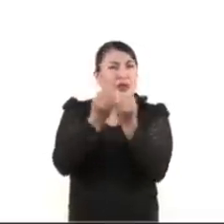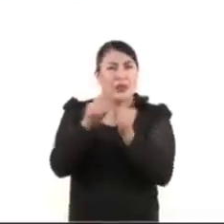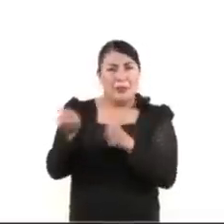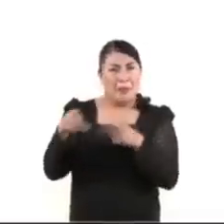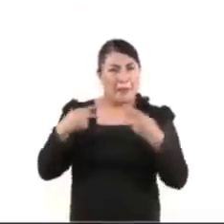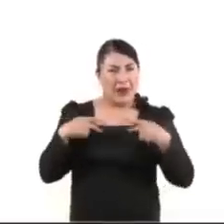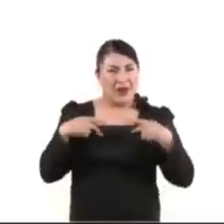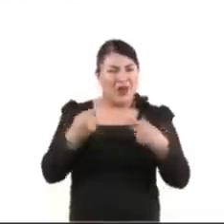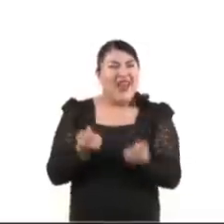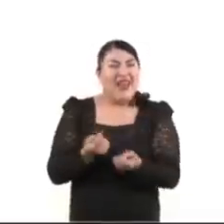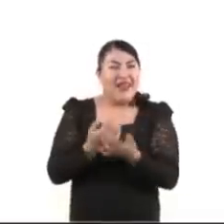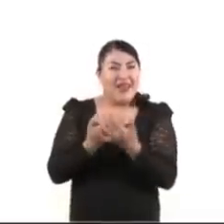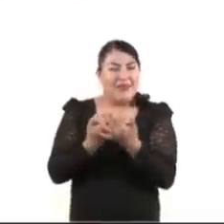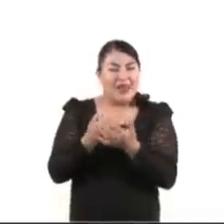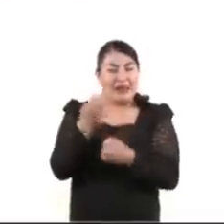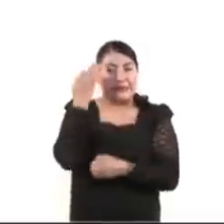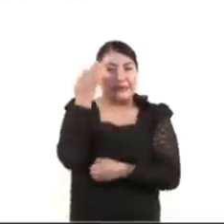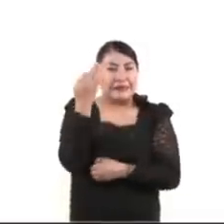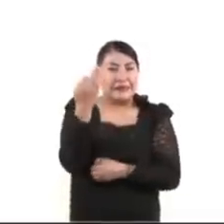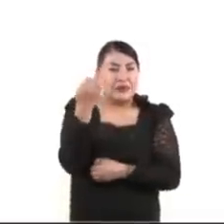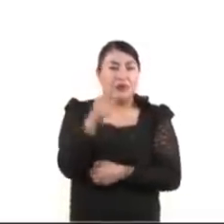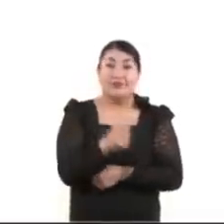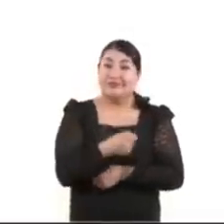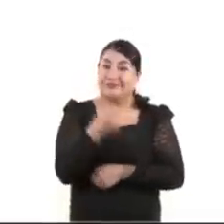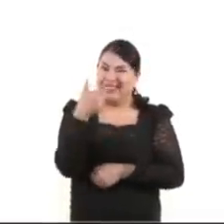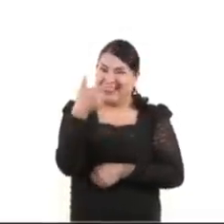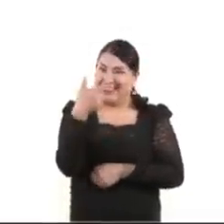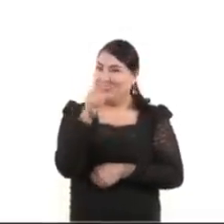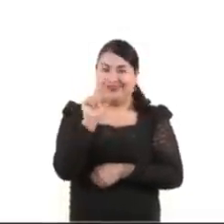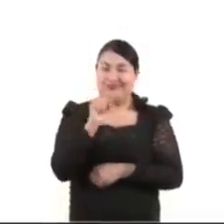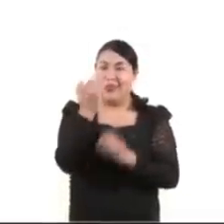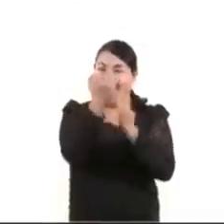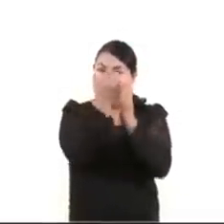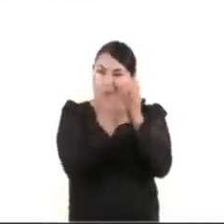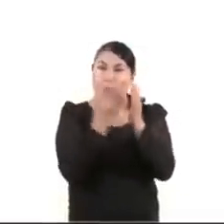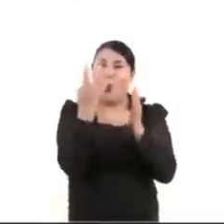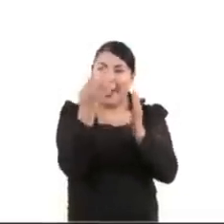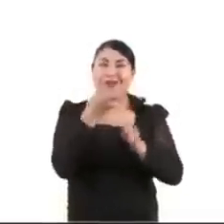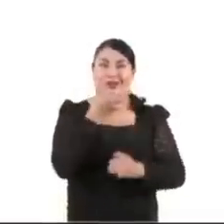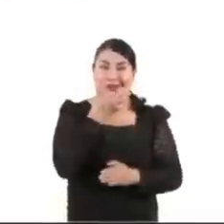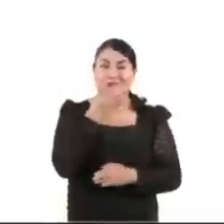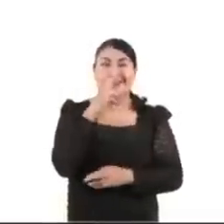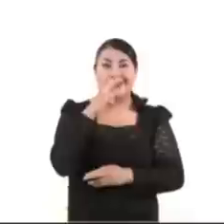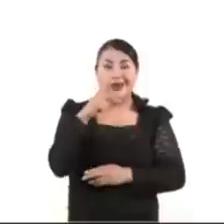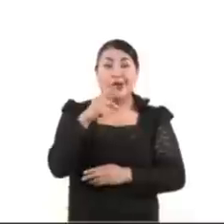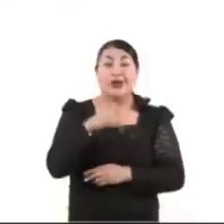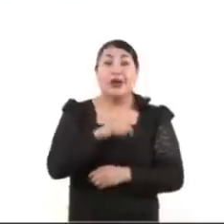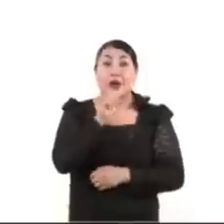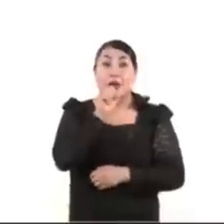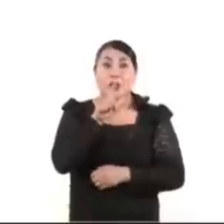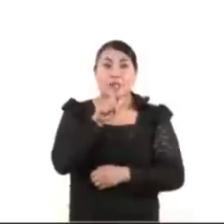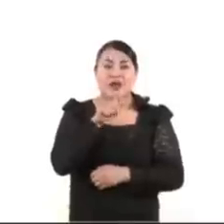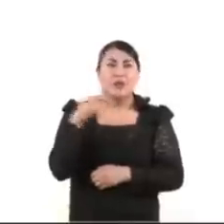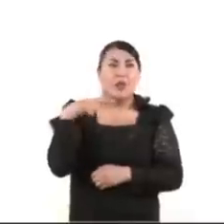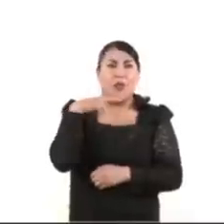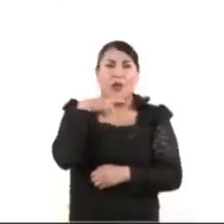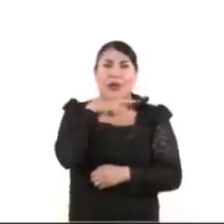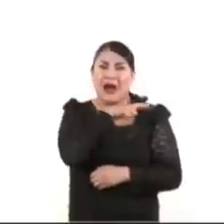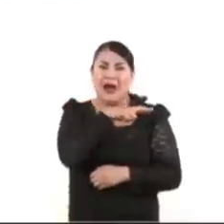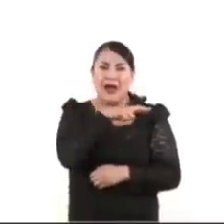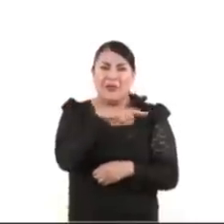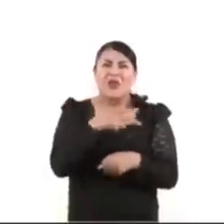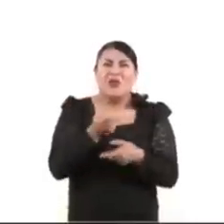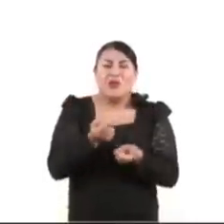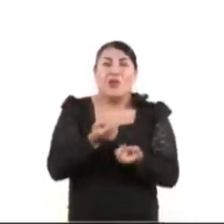unidades se disminuirá de 7 a 4 minutos la velocidad máxima a la que pueden operar estos trenes